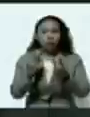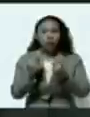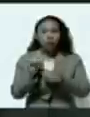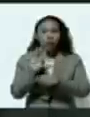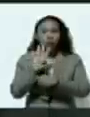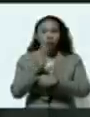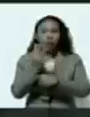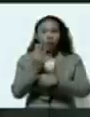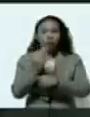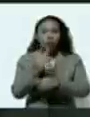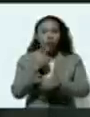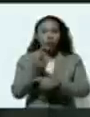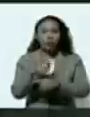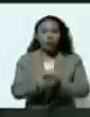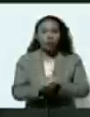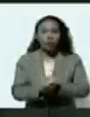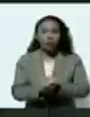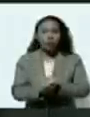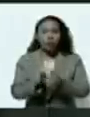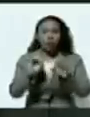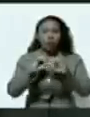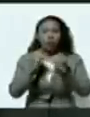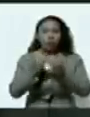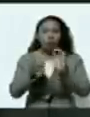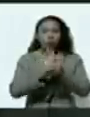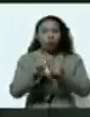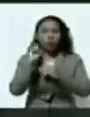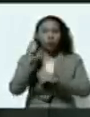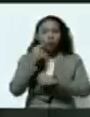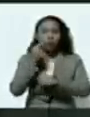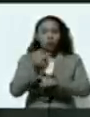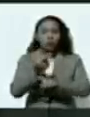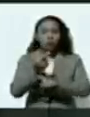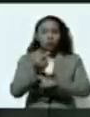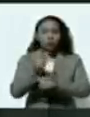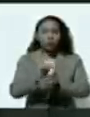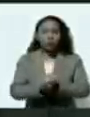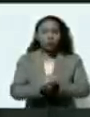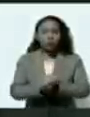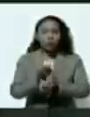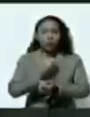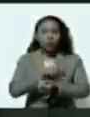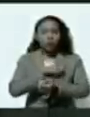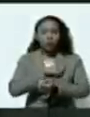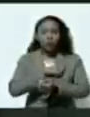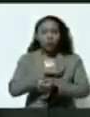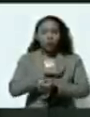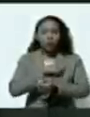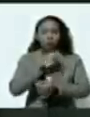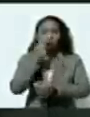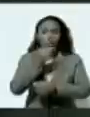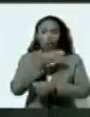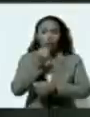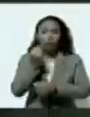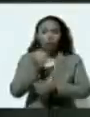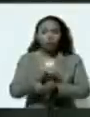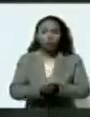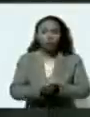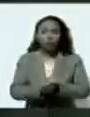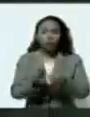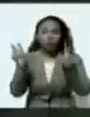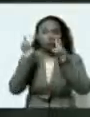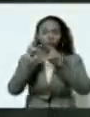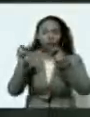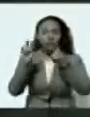cuarto, que dice: la Sala Constitucional le está diciendo a España que se compromete a